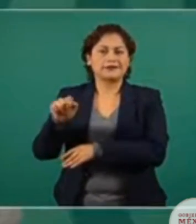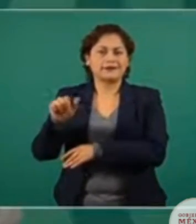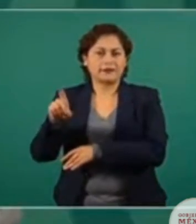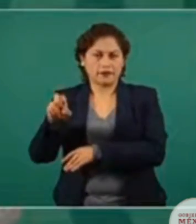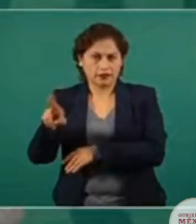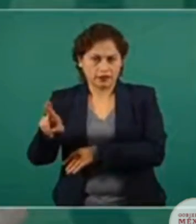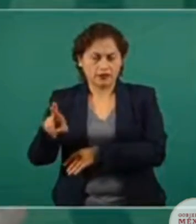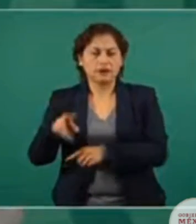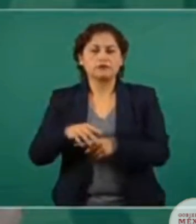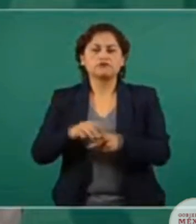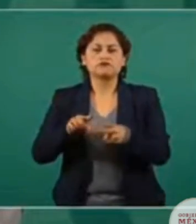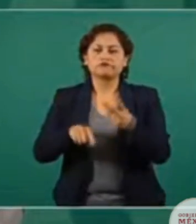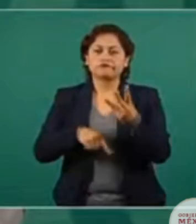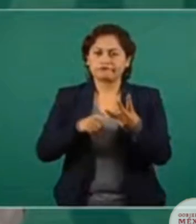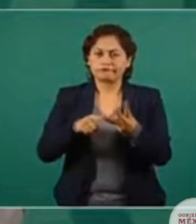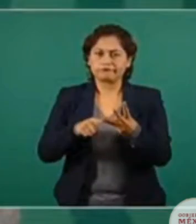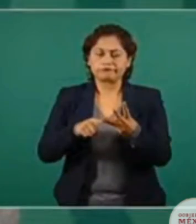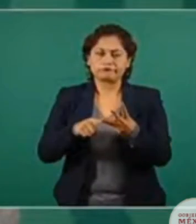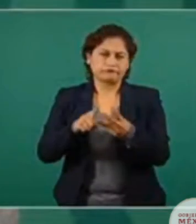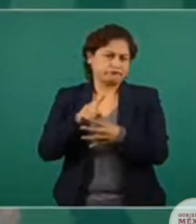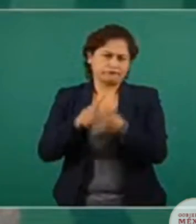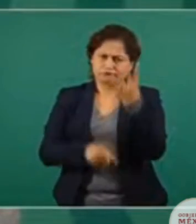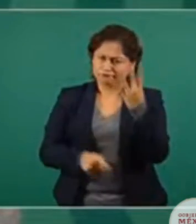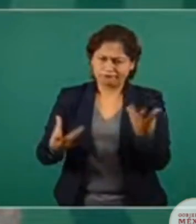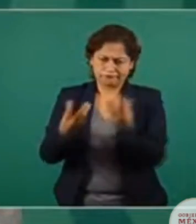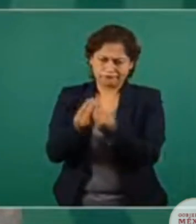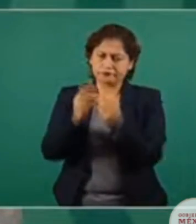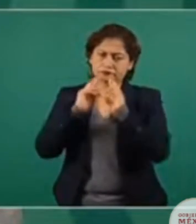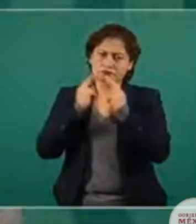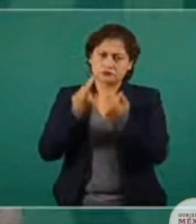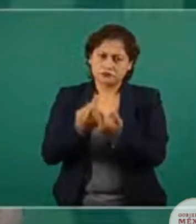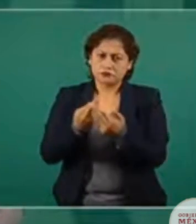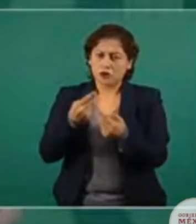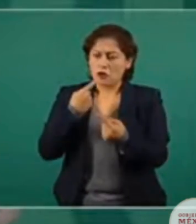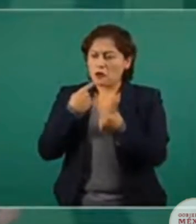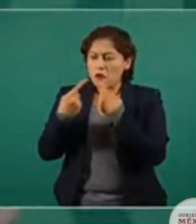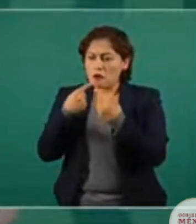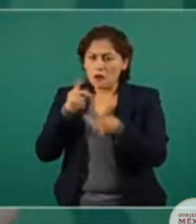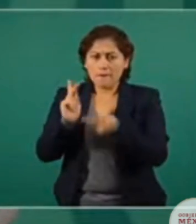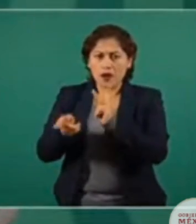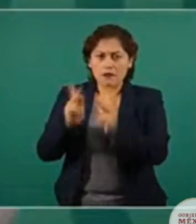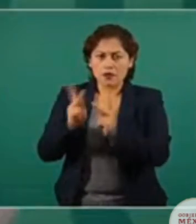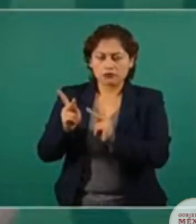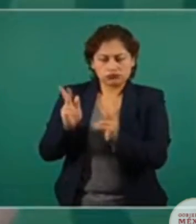y desde el principio hicimos el compromiso de que no íbamos a cambiar las reglas